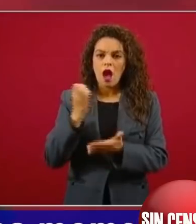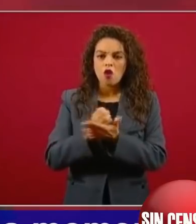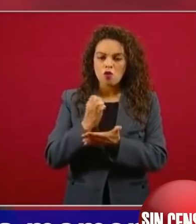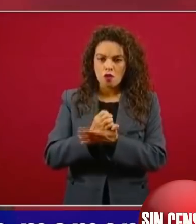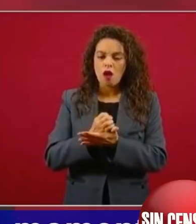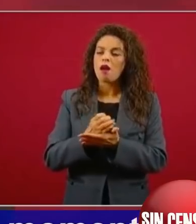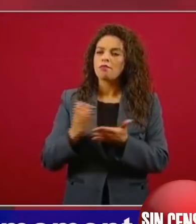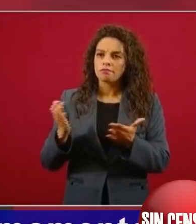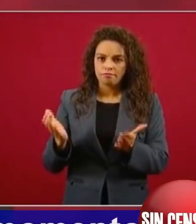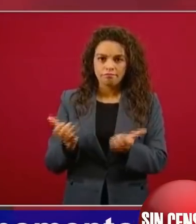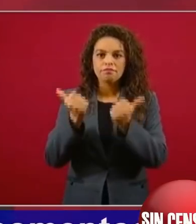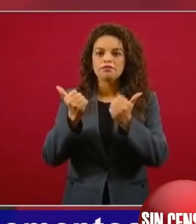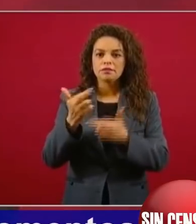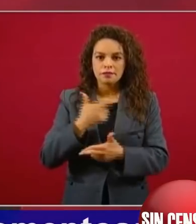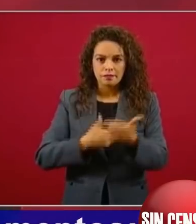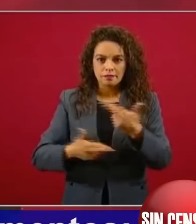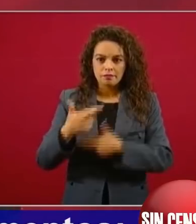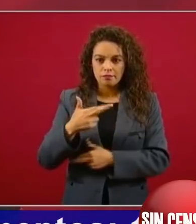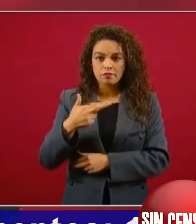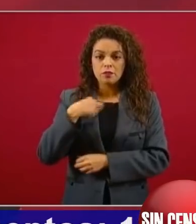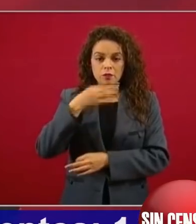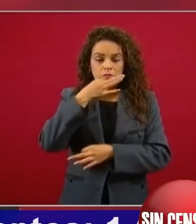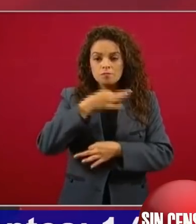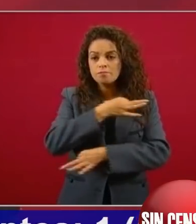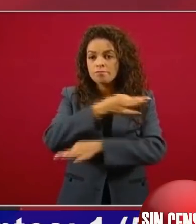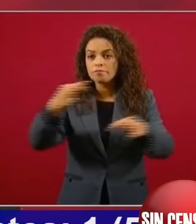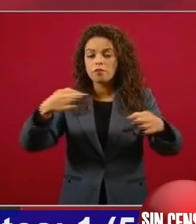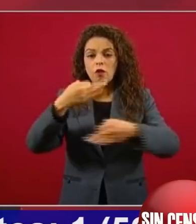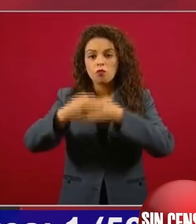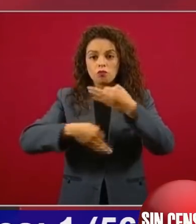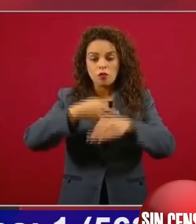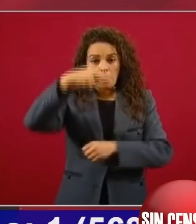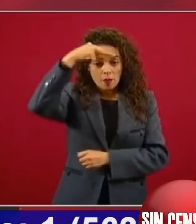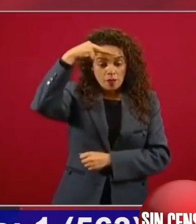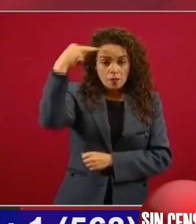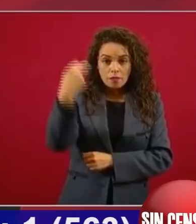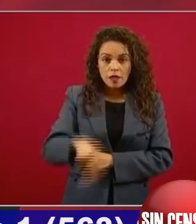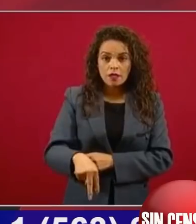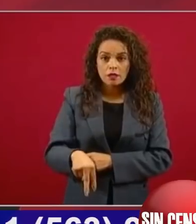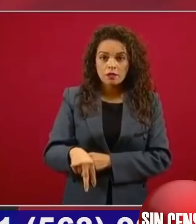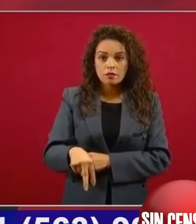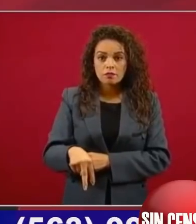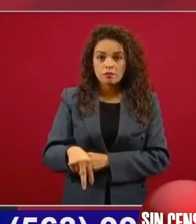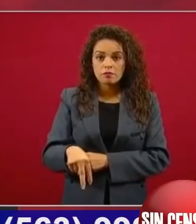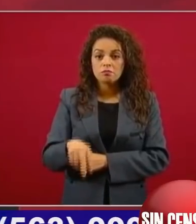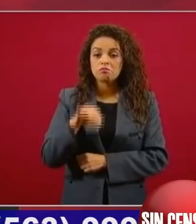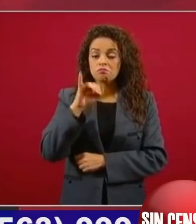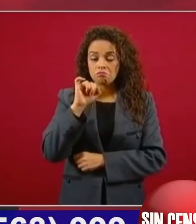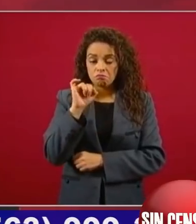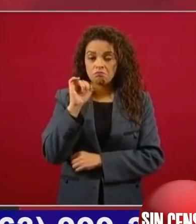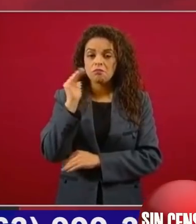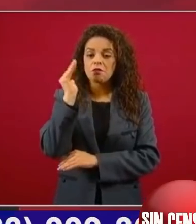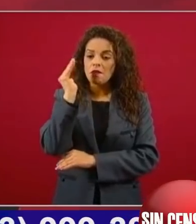estamos enfrentando con éxito, desde luego